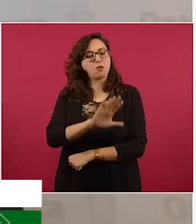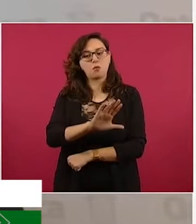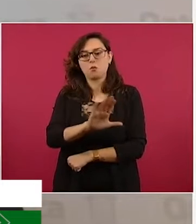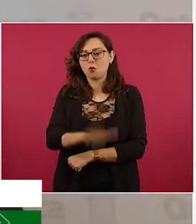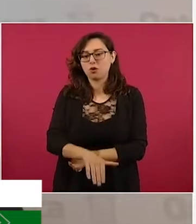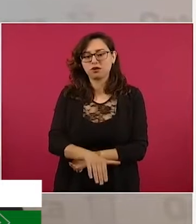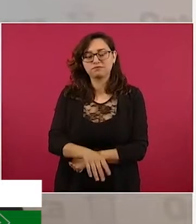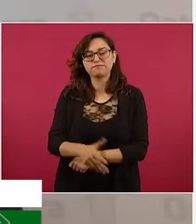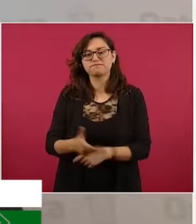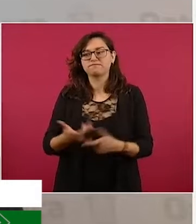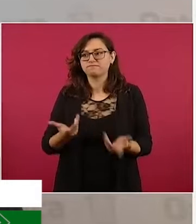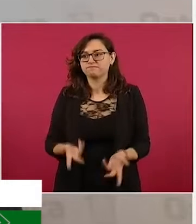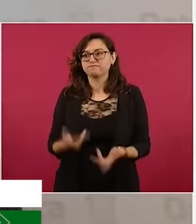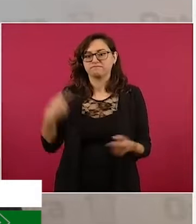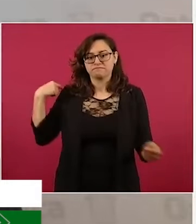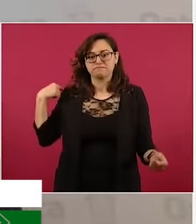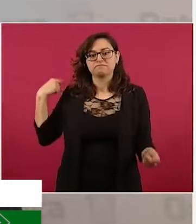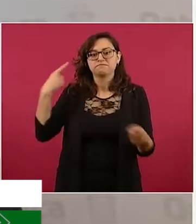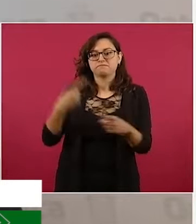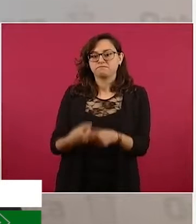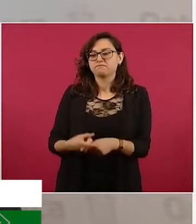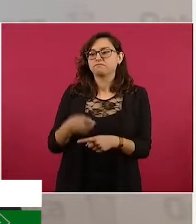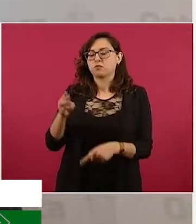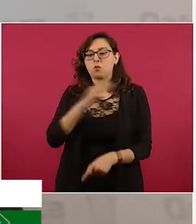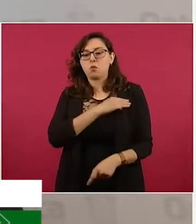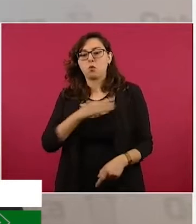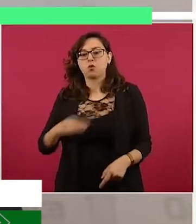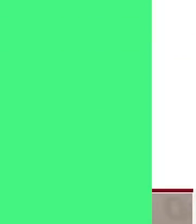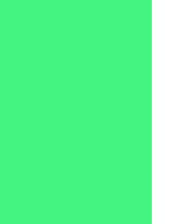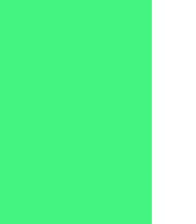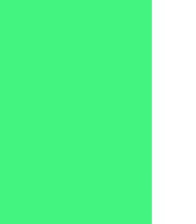por lo que nos informan las autoridades municipales.